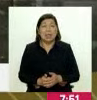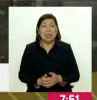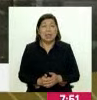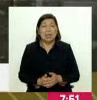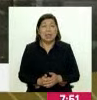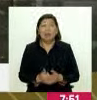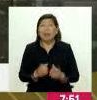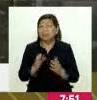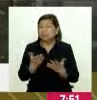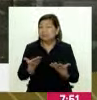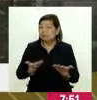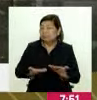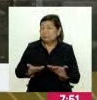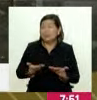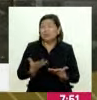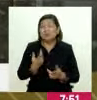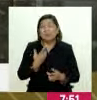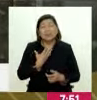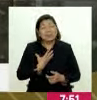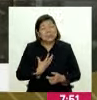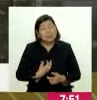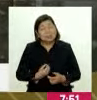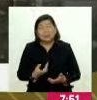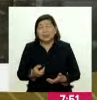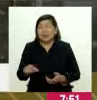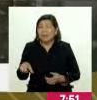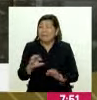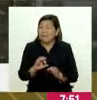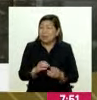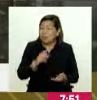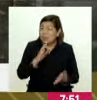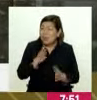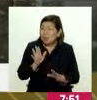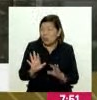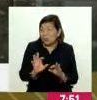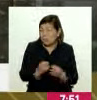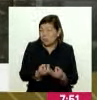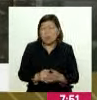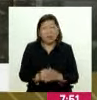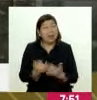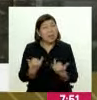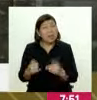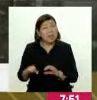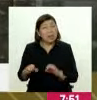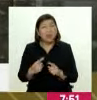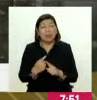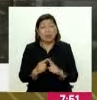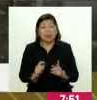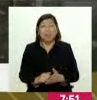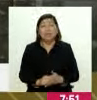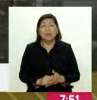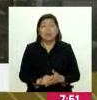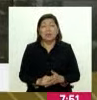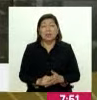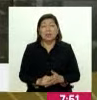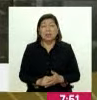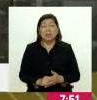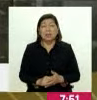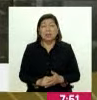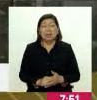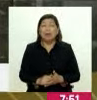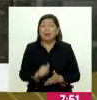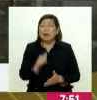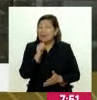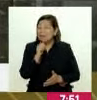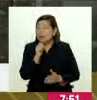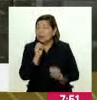el clima de tristeza, de dolor que sufren estas familias peruanas, es algo distinto. O sea, nosotros, repito nuevamente, todavía